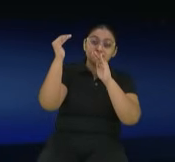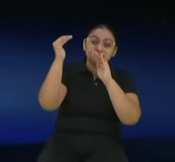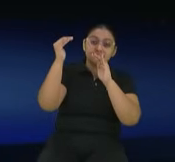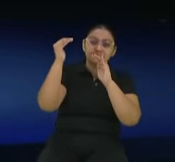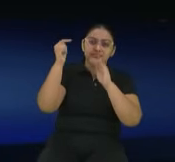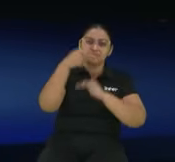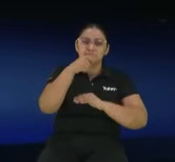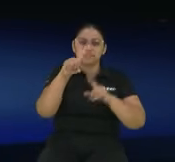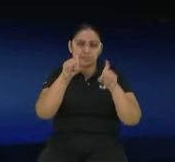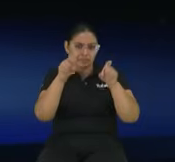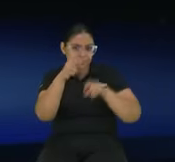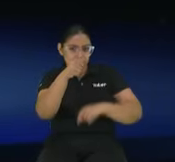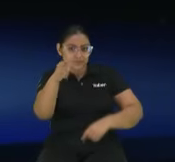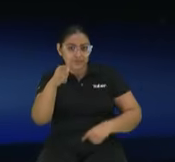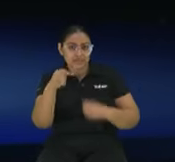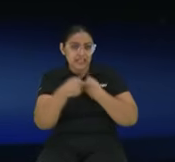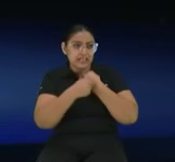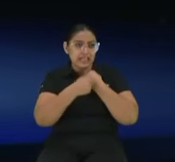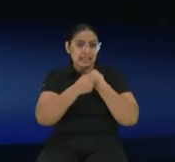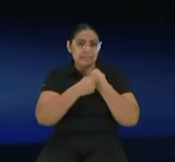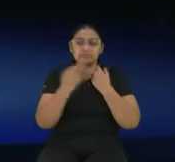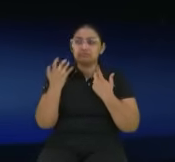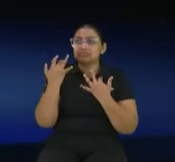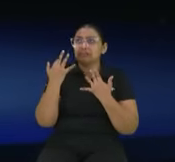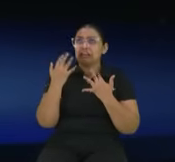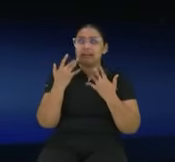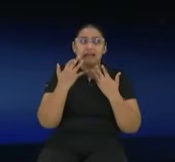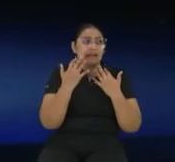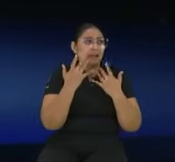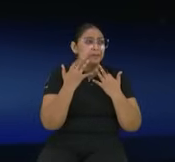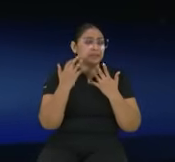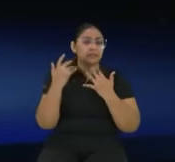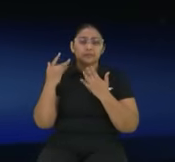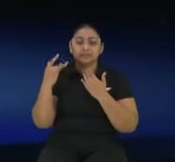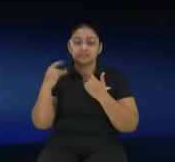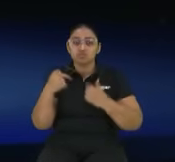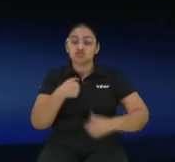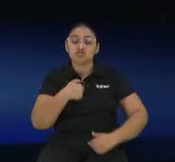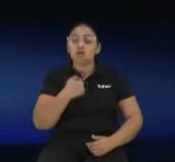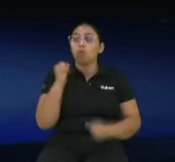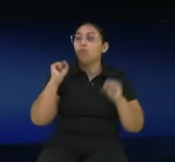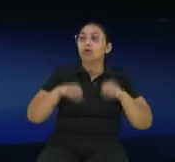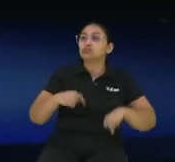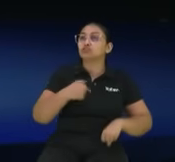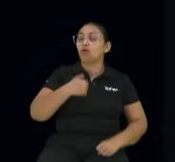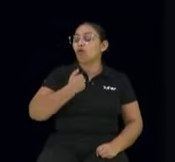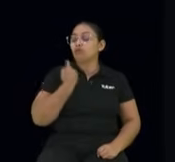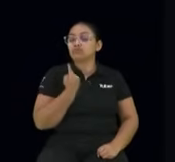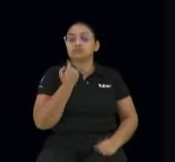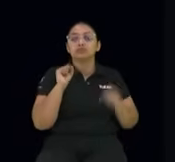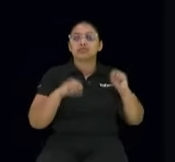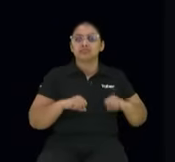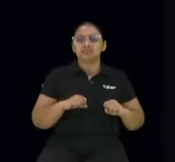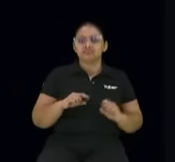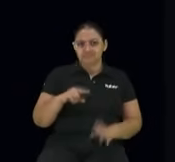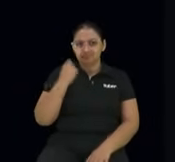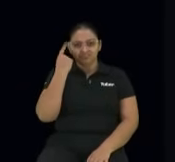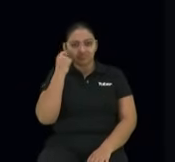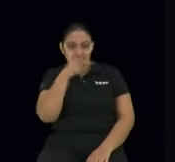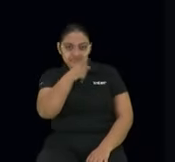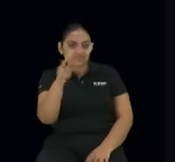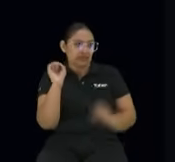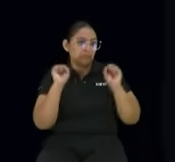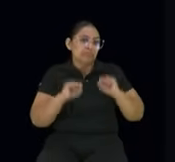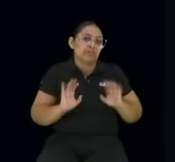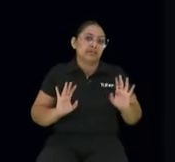va a esperar por qué insiste en querer que yo puedo yo puedo Si está bien si yo entiendo que usted puede pero es más